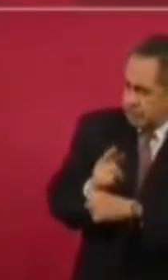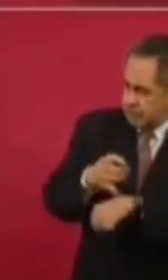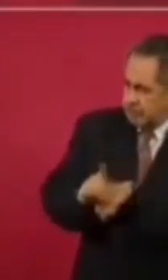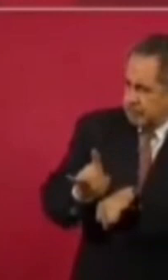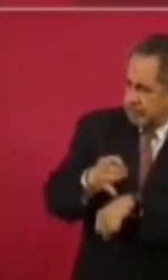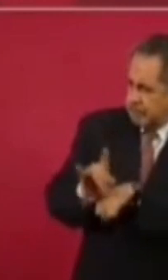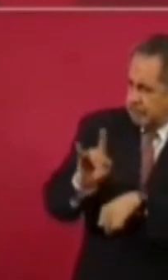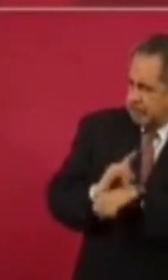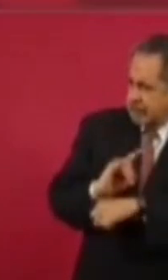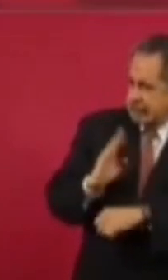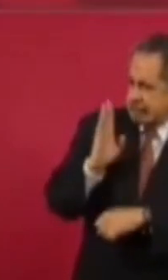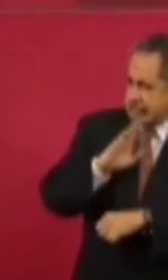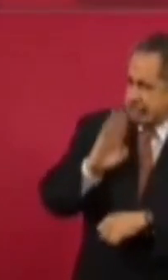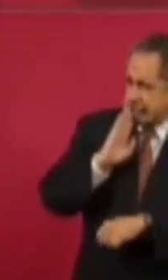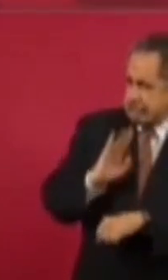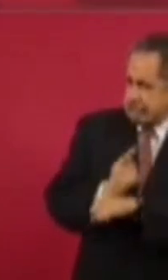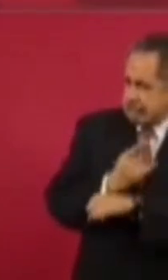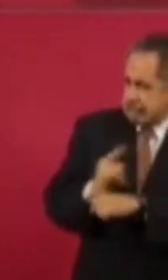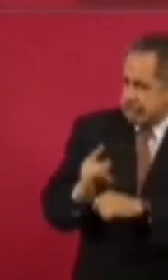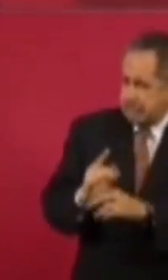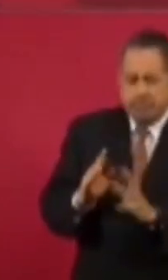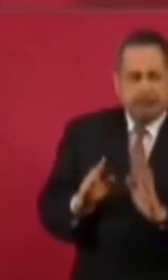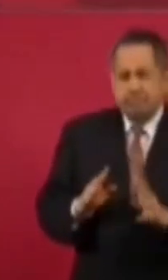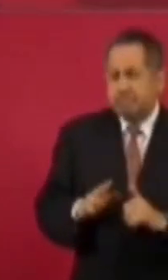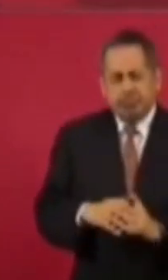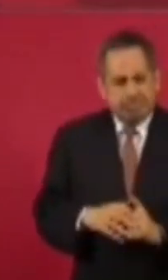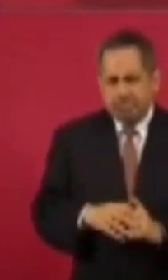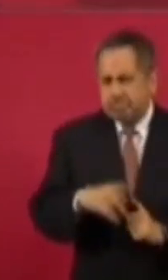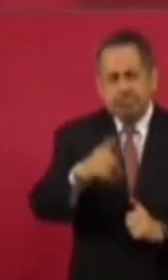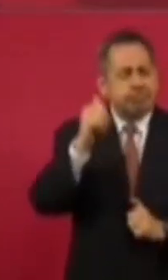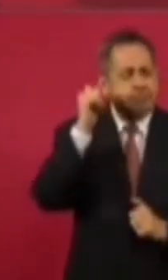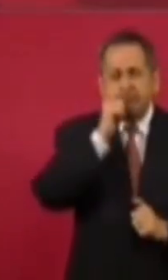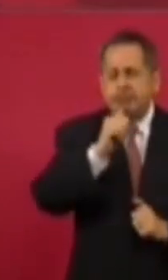pública. Así es siempre,